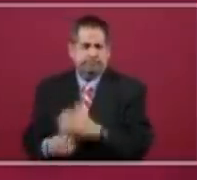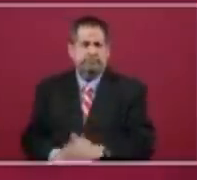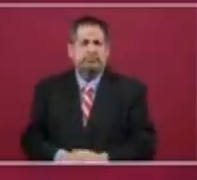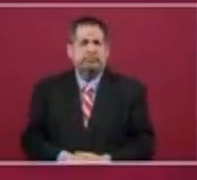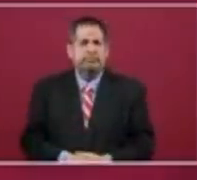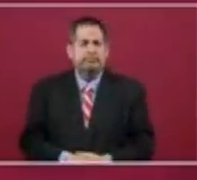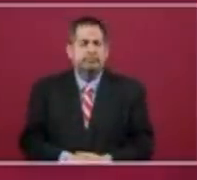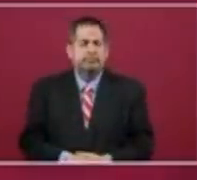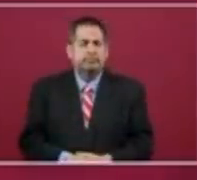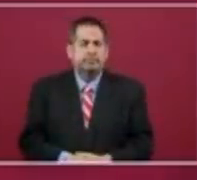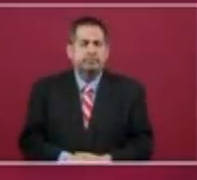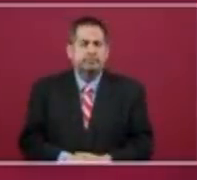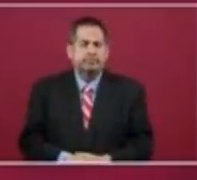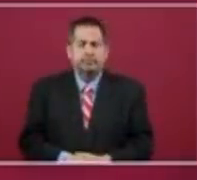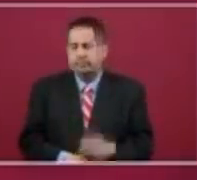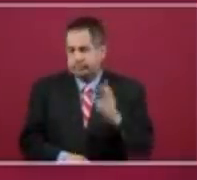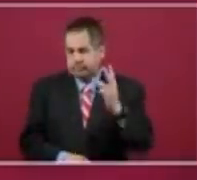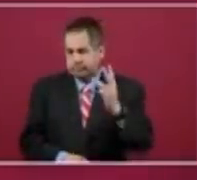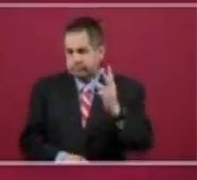Tercero,